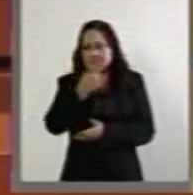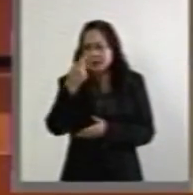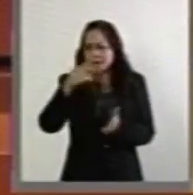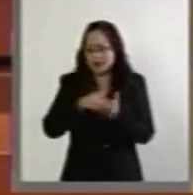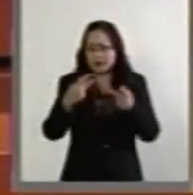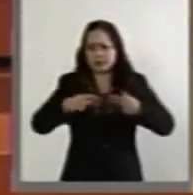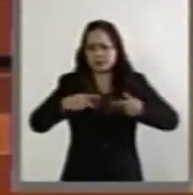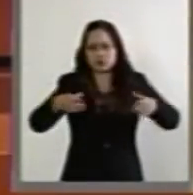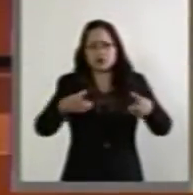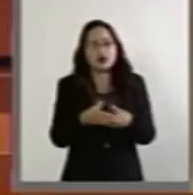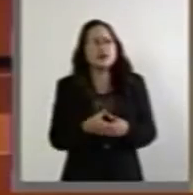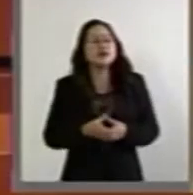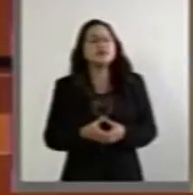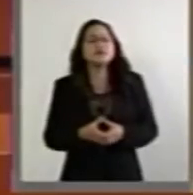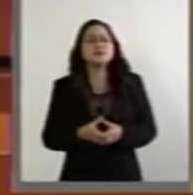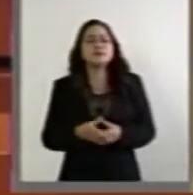Hubo